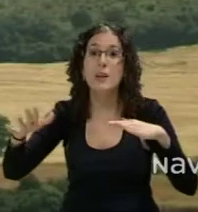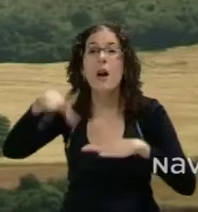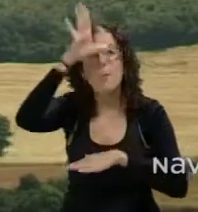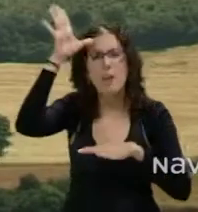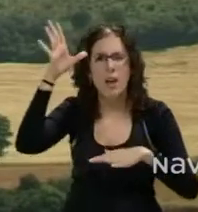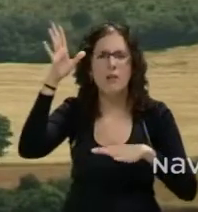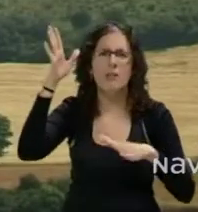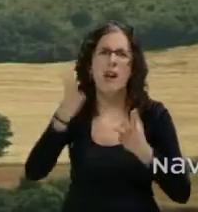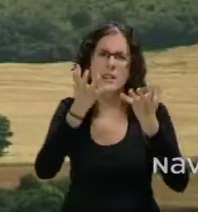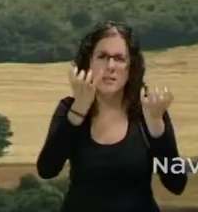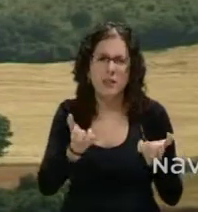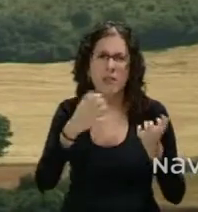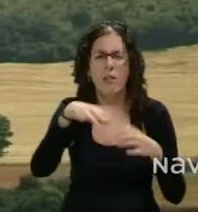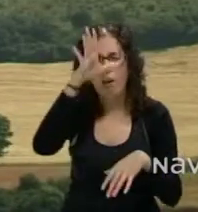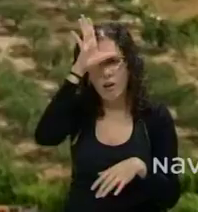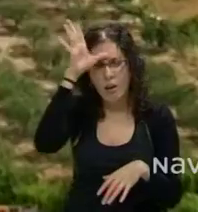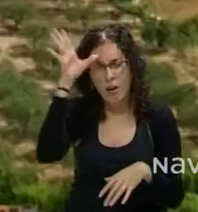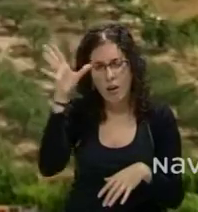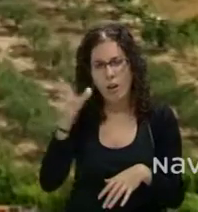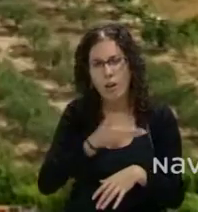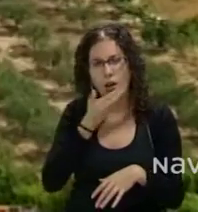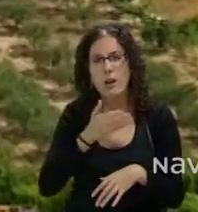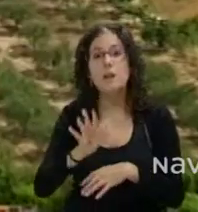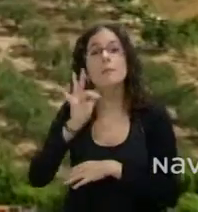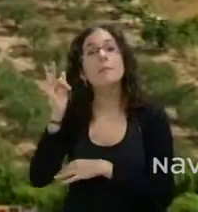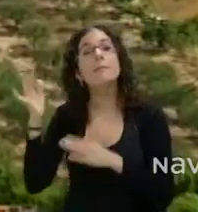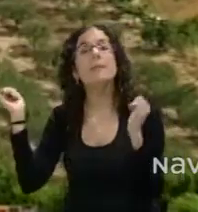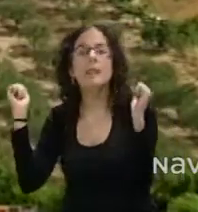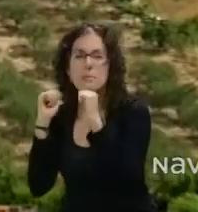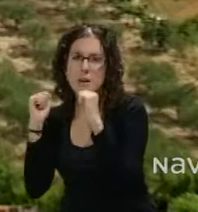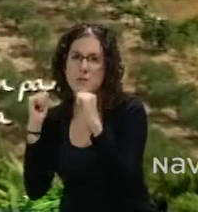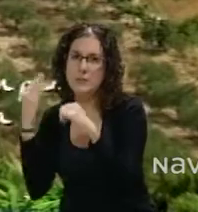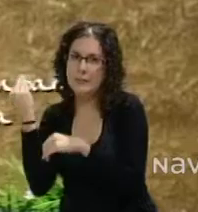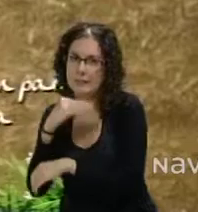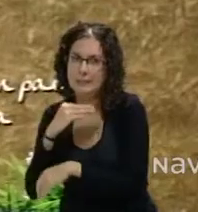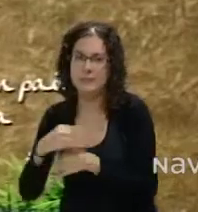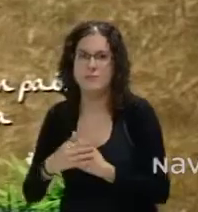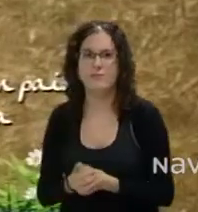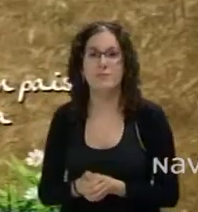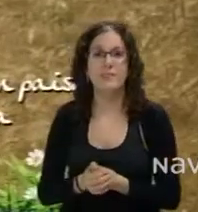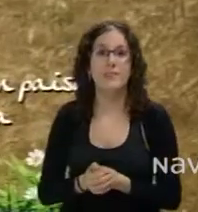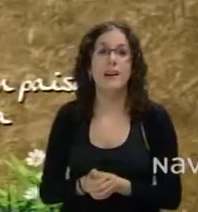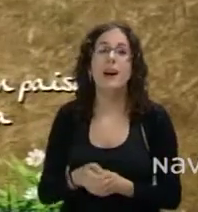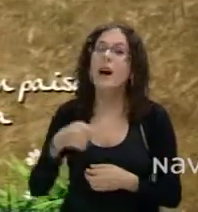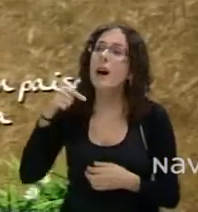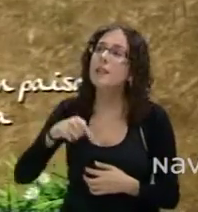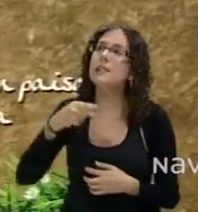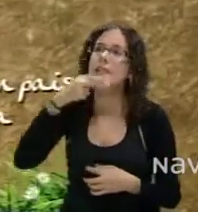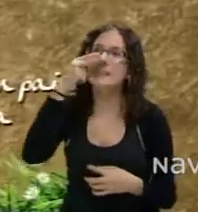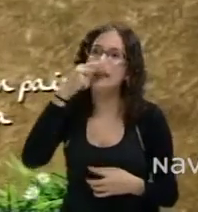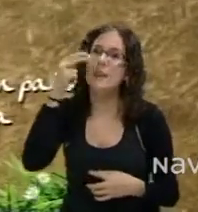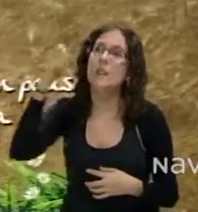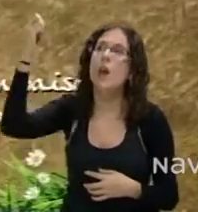cierzo frecuente. El atractivo, desde luego, lo tiene en principio la luz. La luz casi podría decir que es